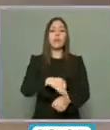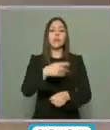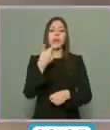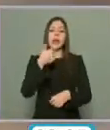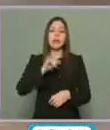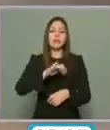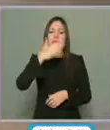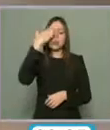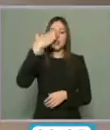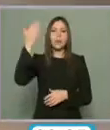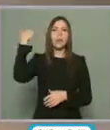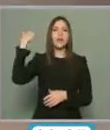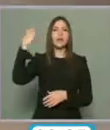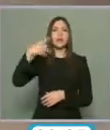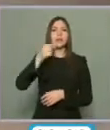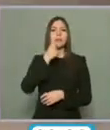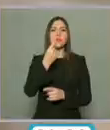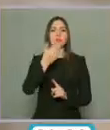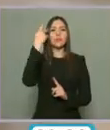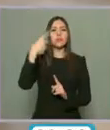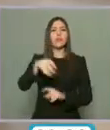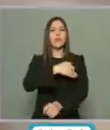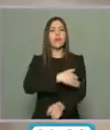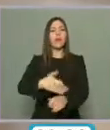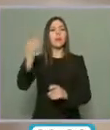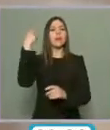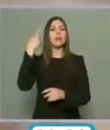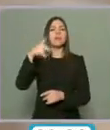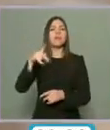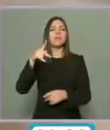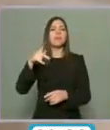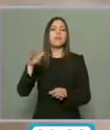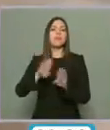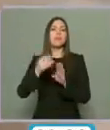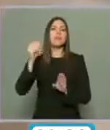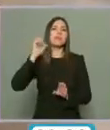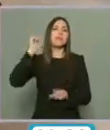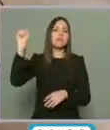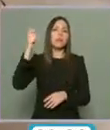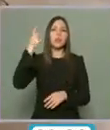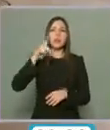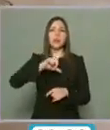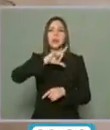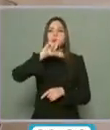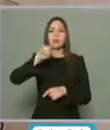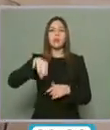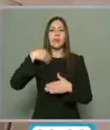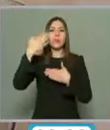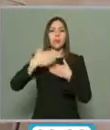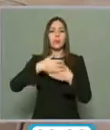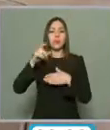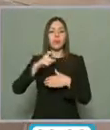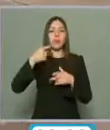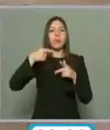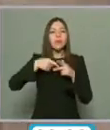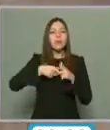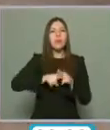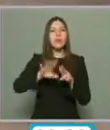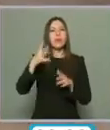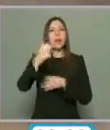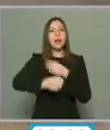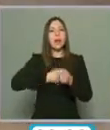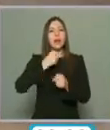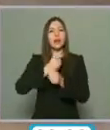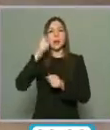manera percibe, sino que además no se olviden que estamos en pleno ascenso del nazismo. En